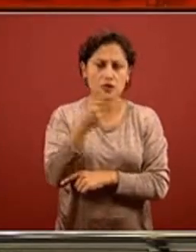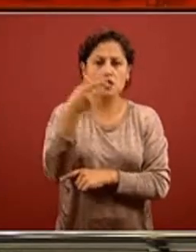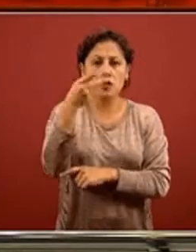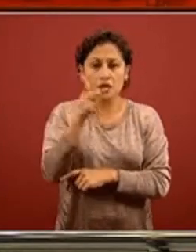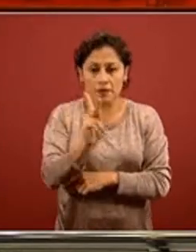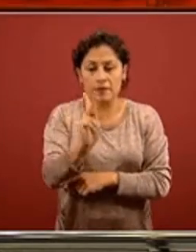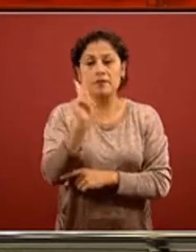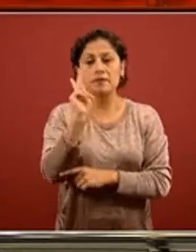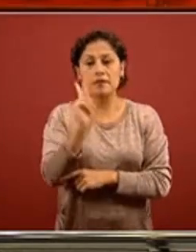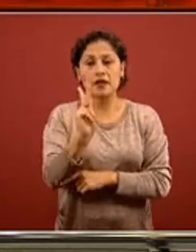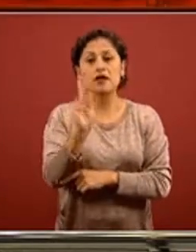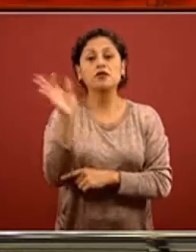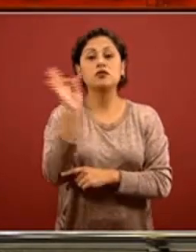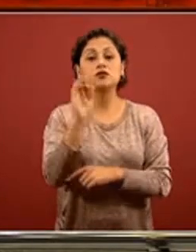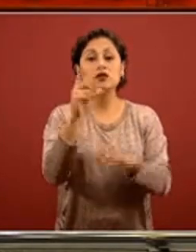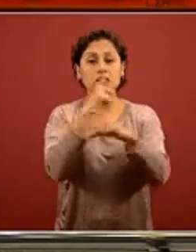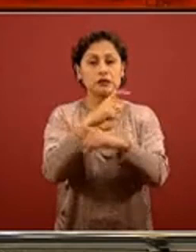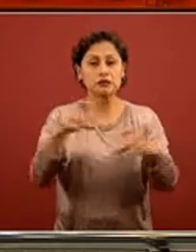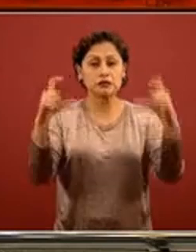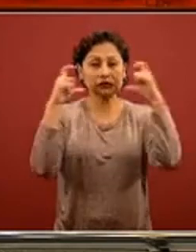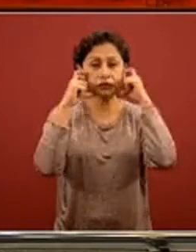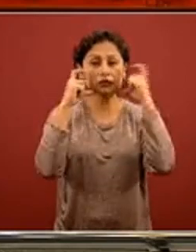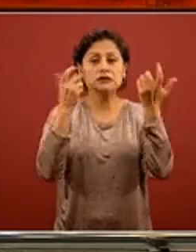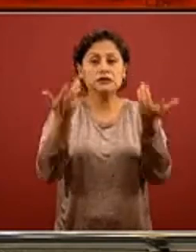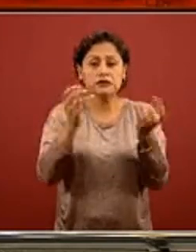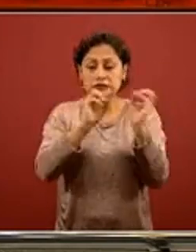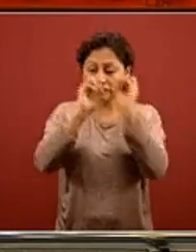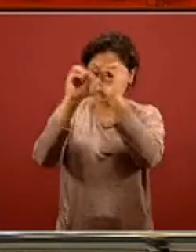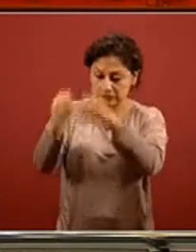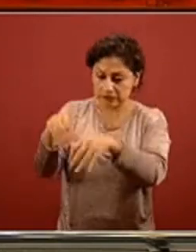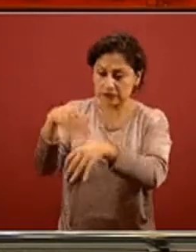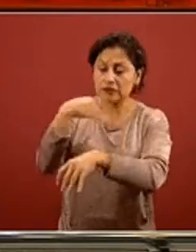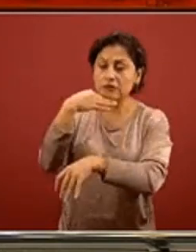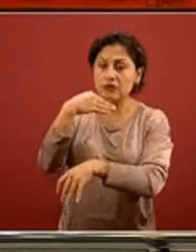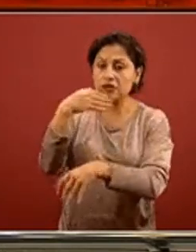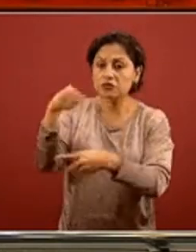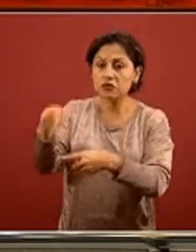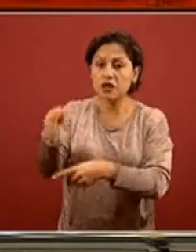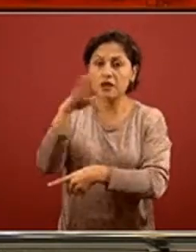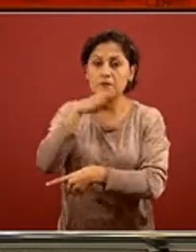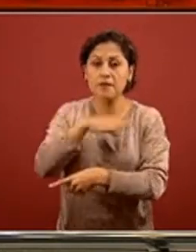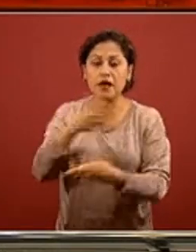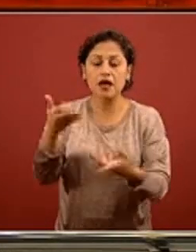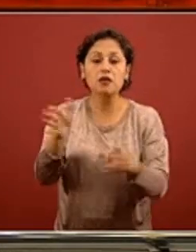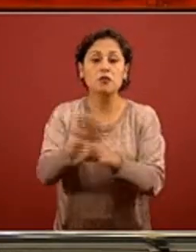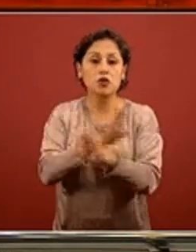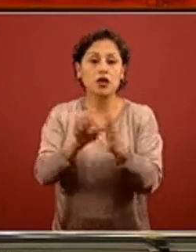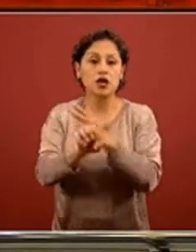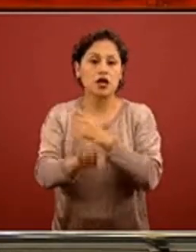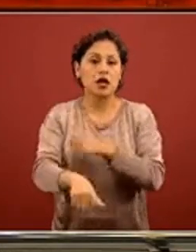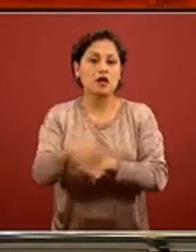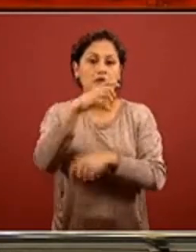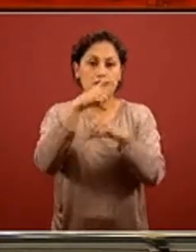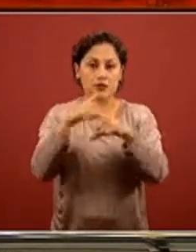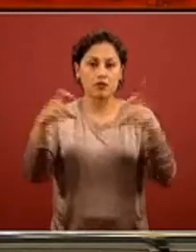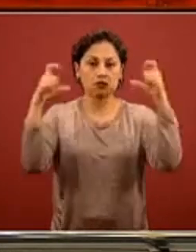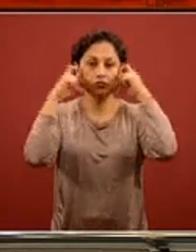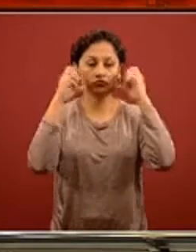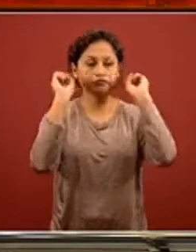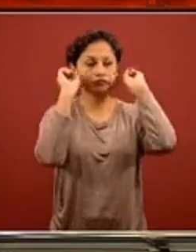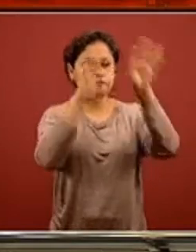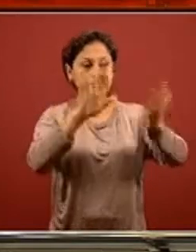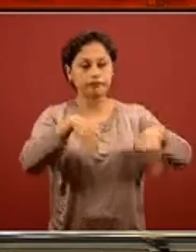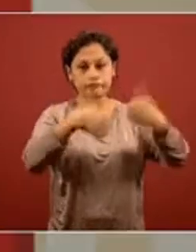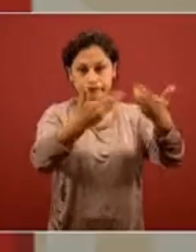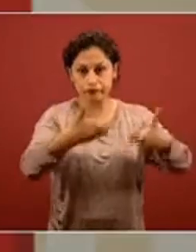de eliminación. Estos pueden acabar obviamente en el espacio público abierto, pueden acabar